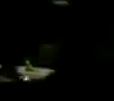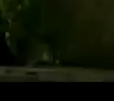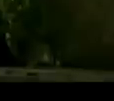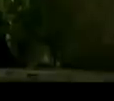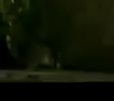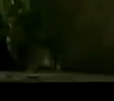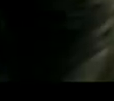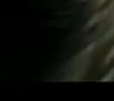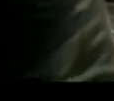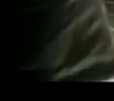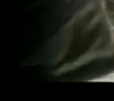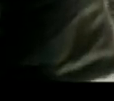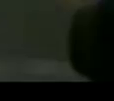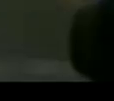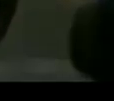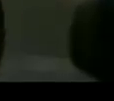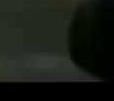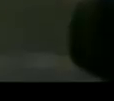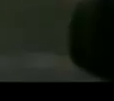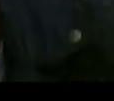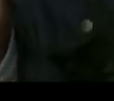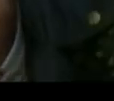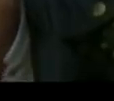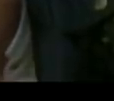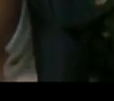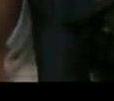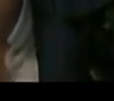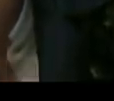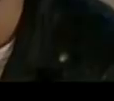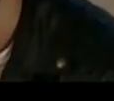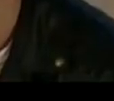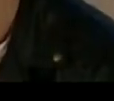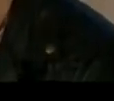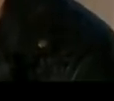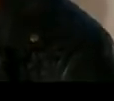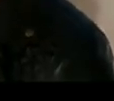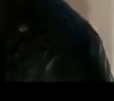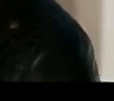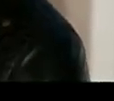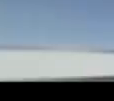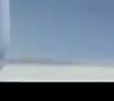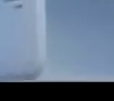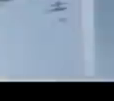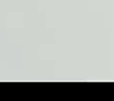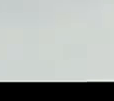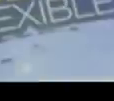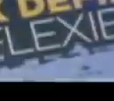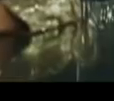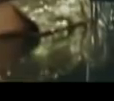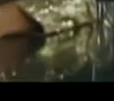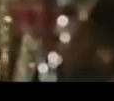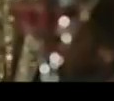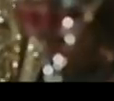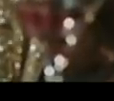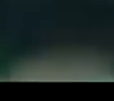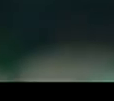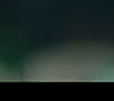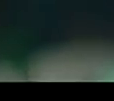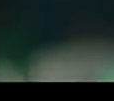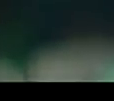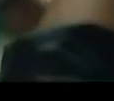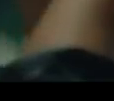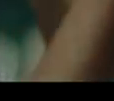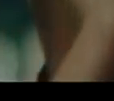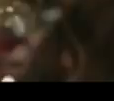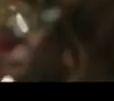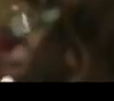para peinar Ego te permite recomponer tu peinado en cualquier momento del día, sin usar más producto. Cera Ego, incluso en la noche arregla tu peinado